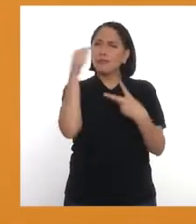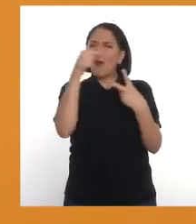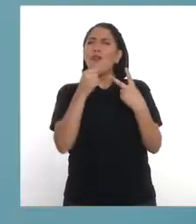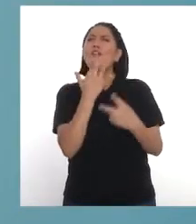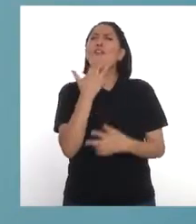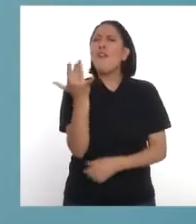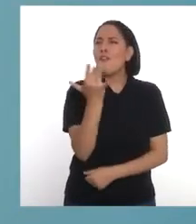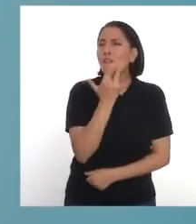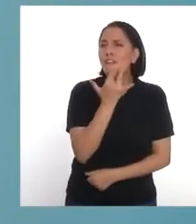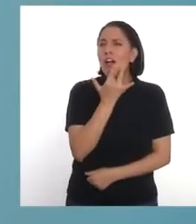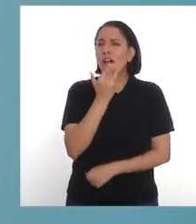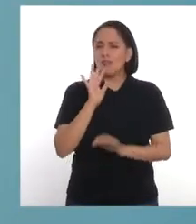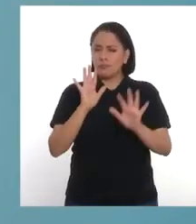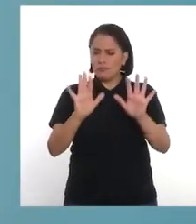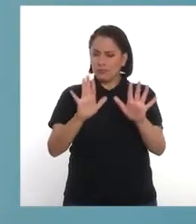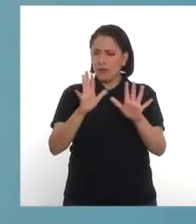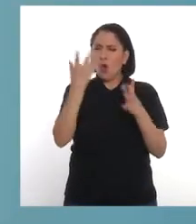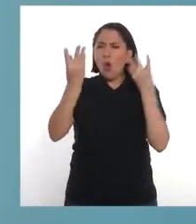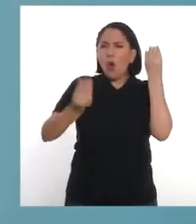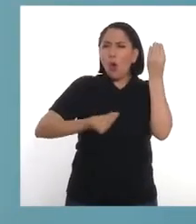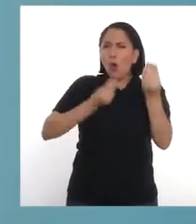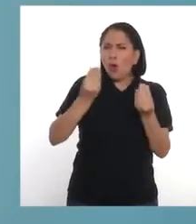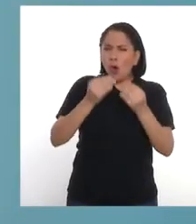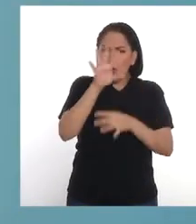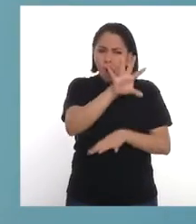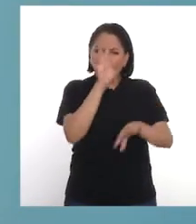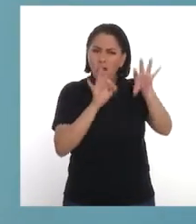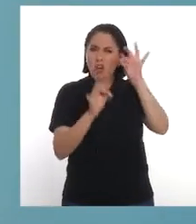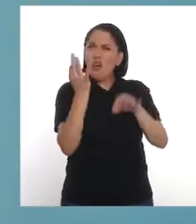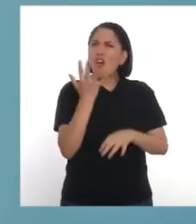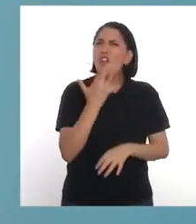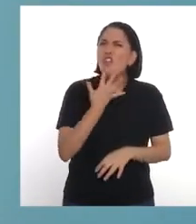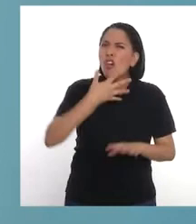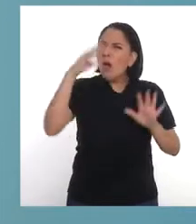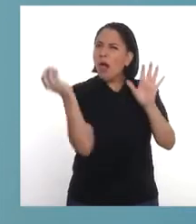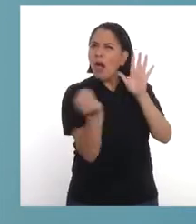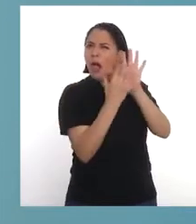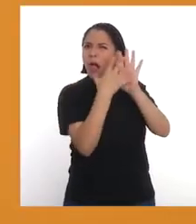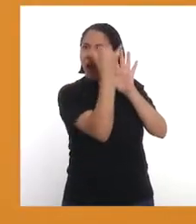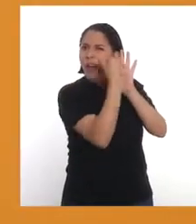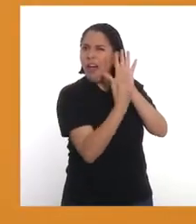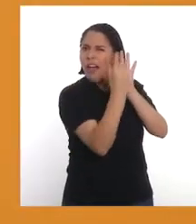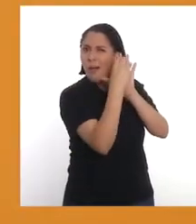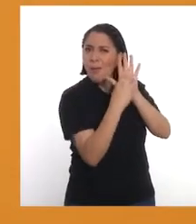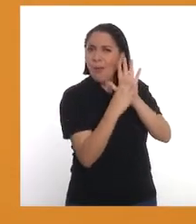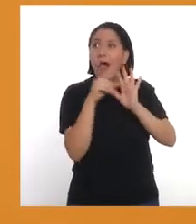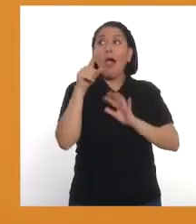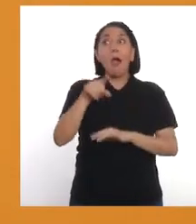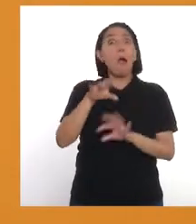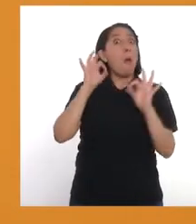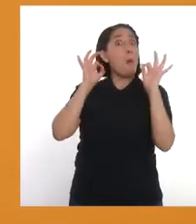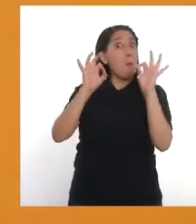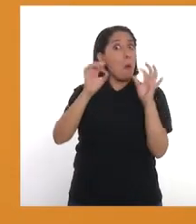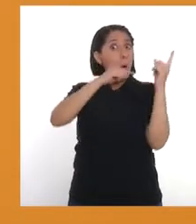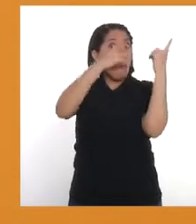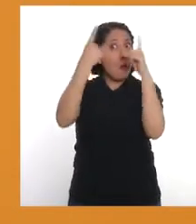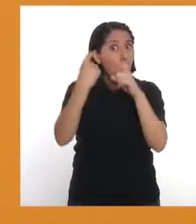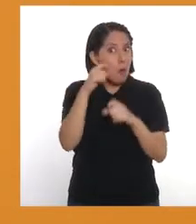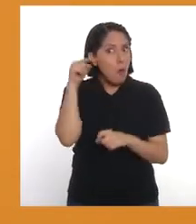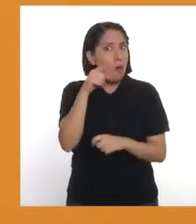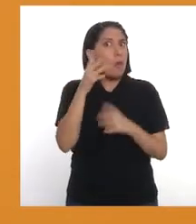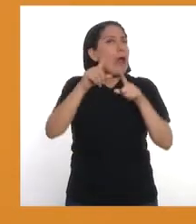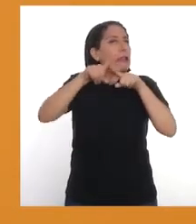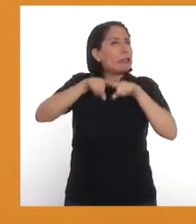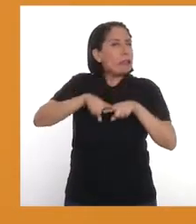favoritos. Pero, ¿cómo se escogen los colores que vamos a usar en nuestro cómic? Esa es una muy buena pregunta. Quizá depende